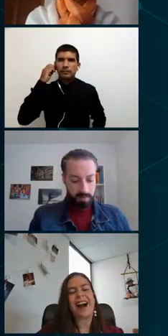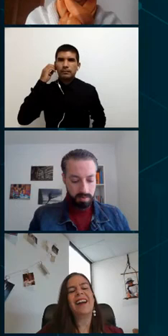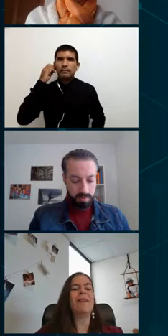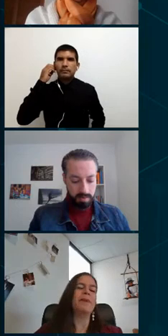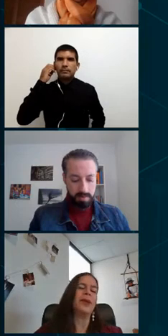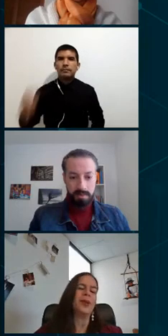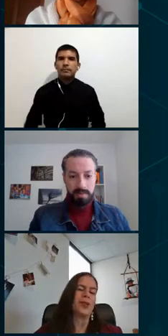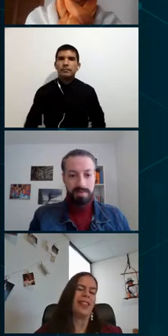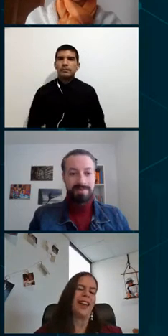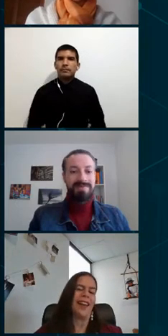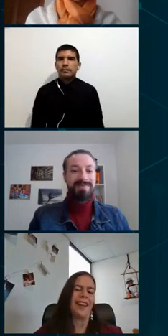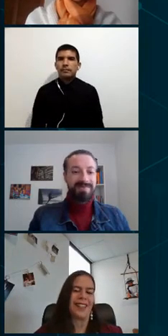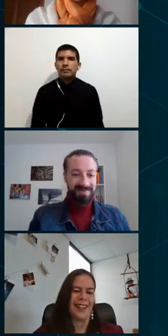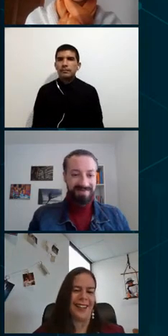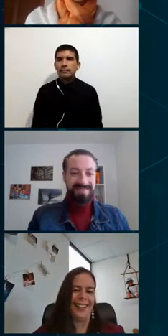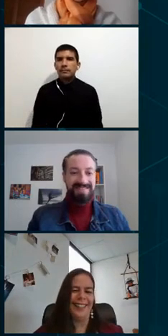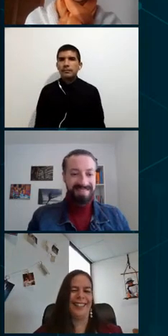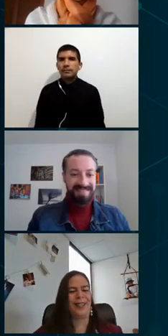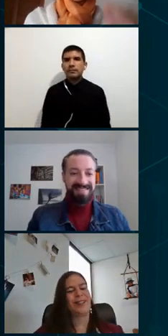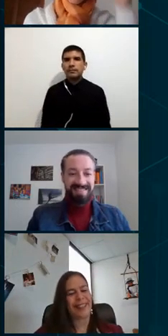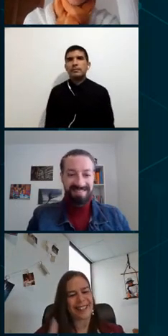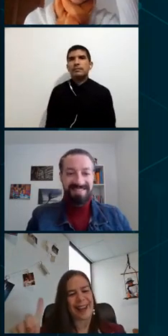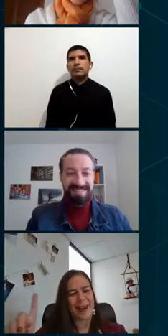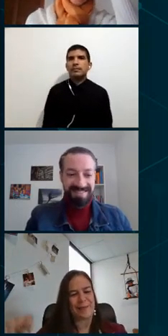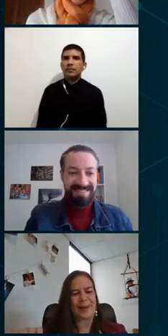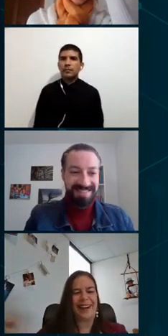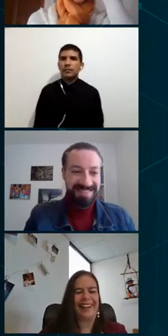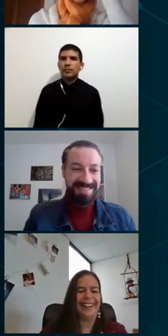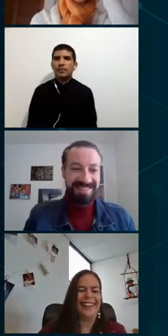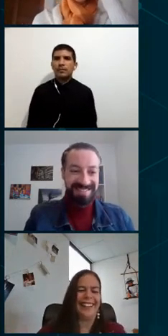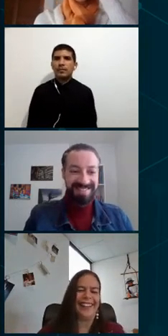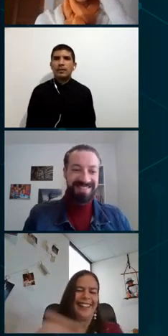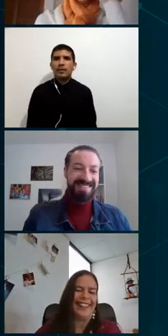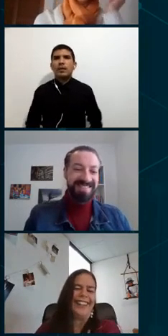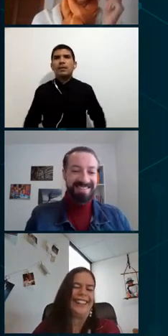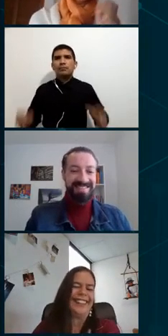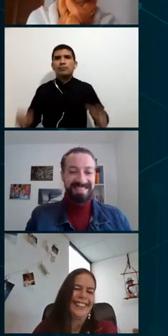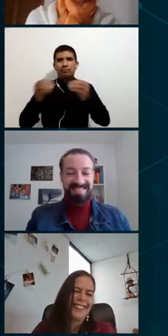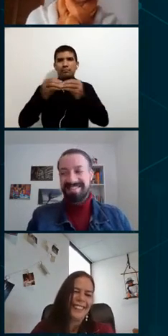Vamos Centella, ay, con a mí me Marvel. tocó Centella. Yo soy de esa época.